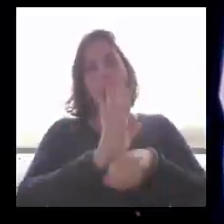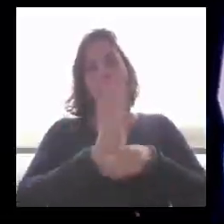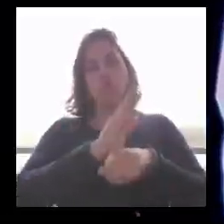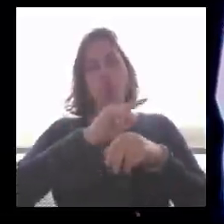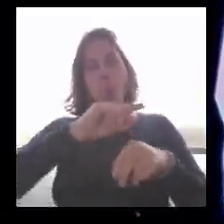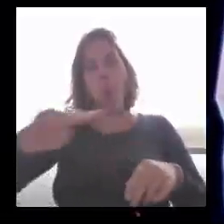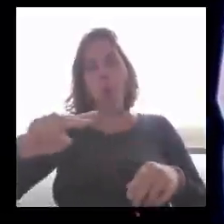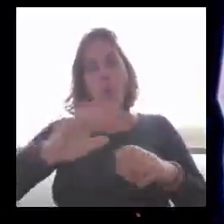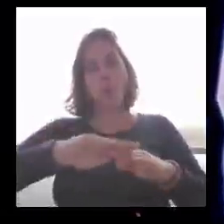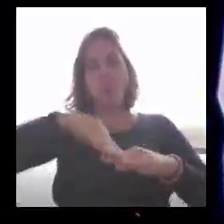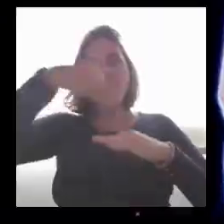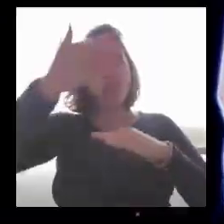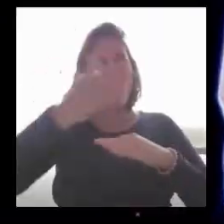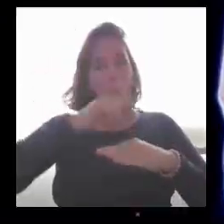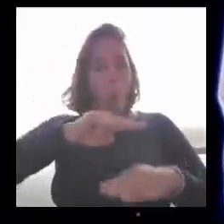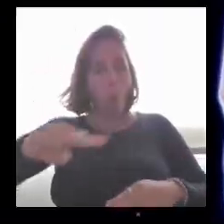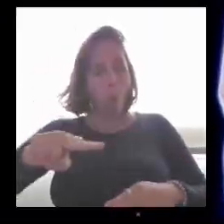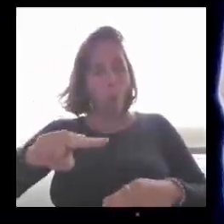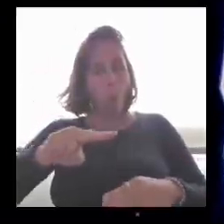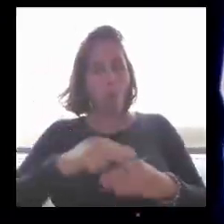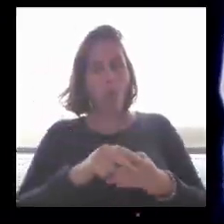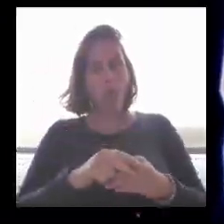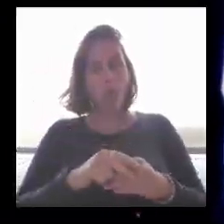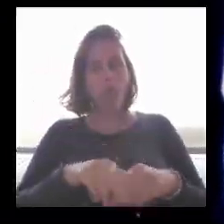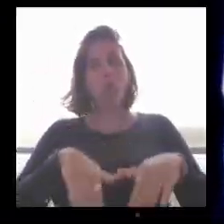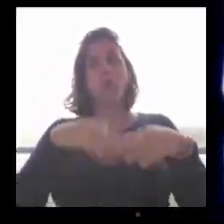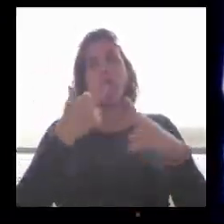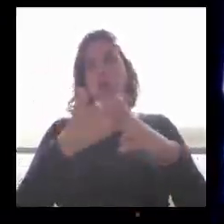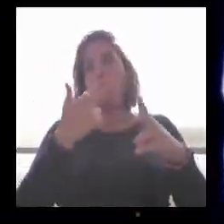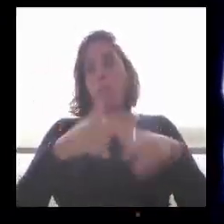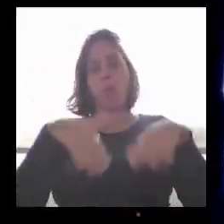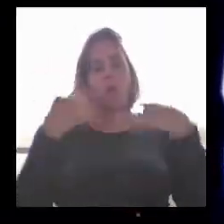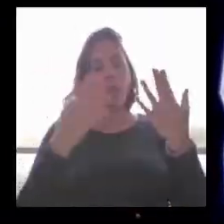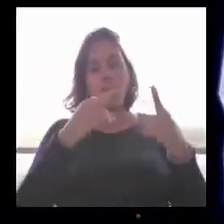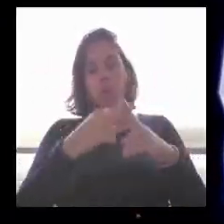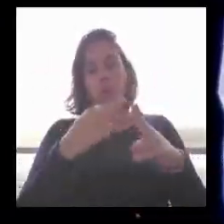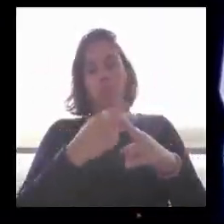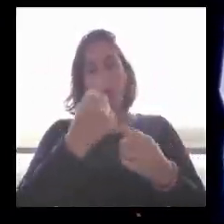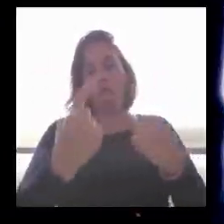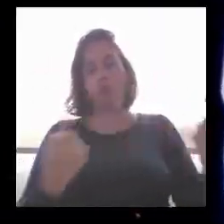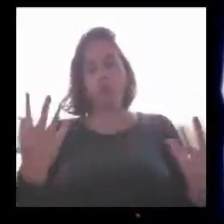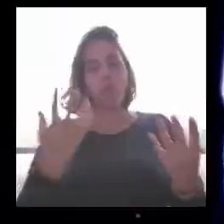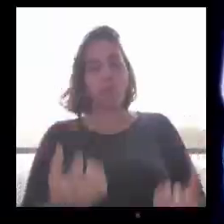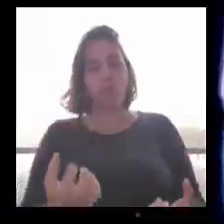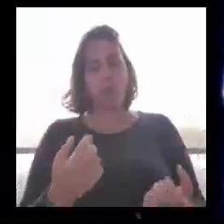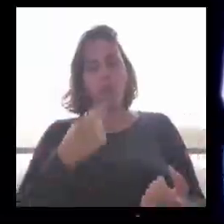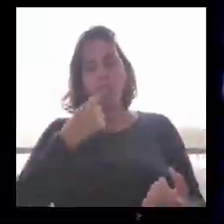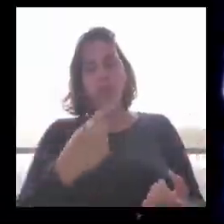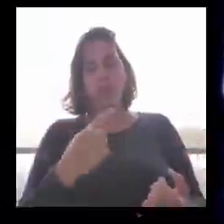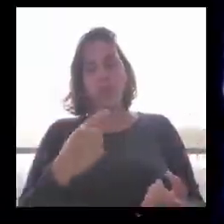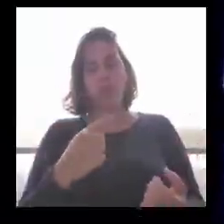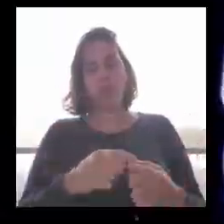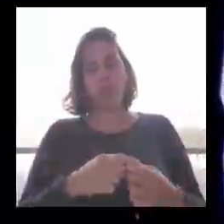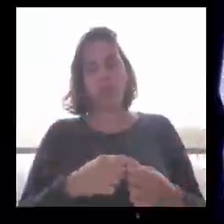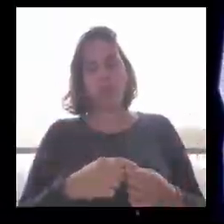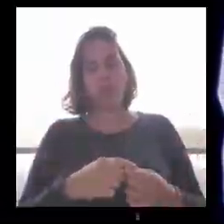está, llámenlo como quieran, le pueden llamar el data lake, que es un